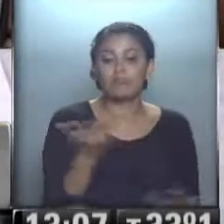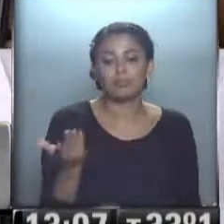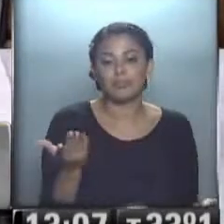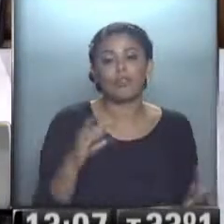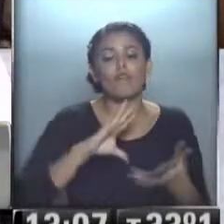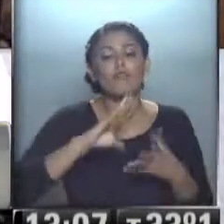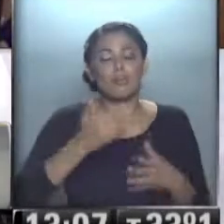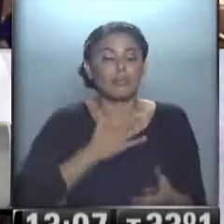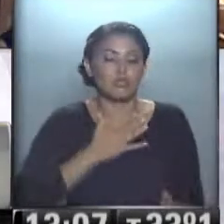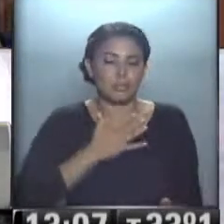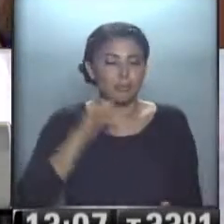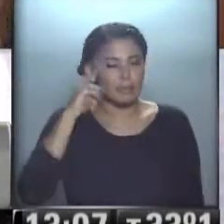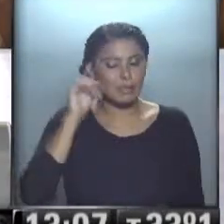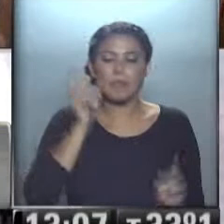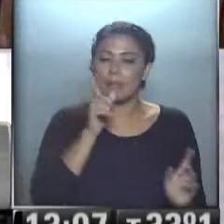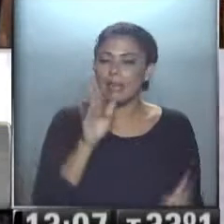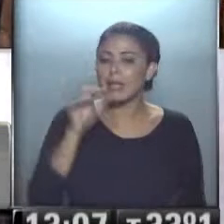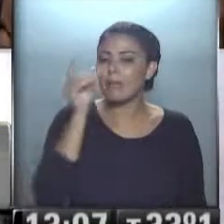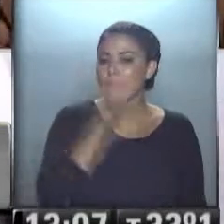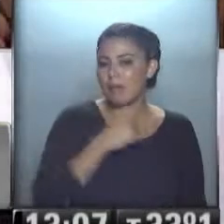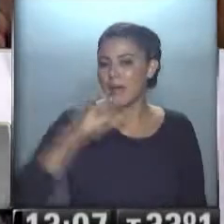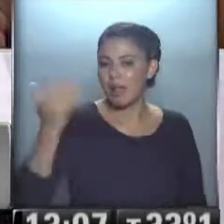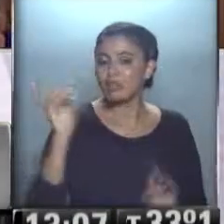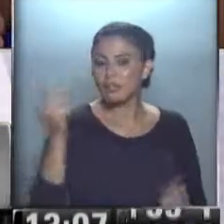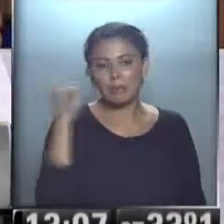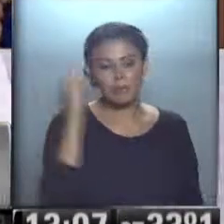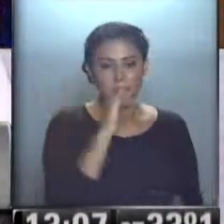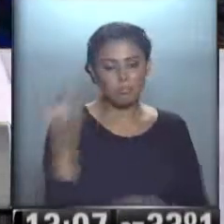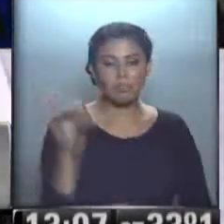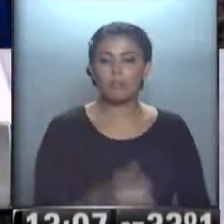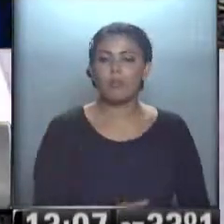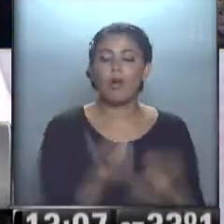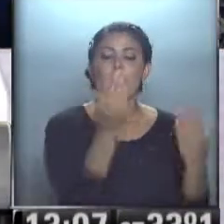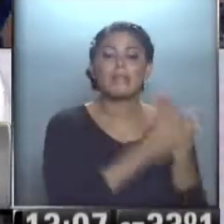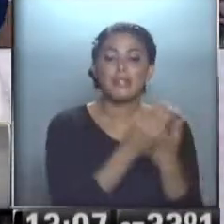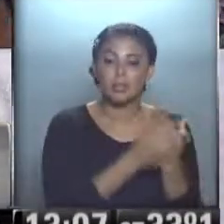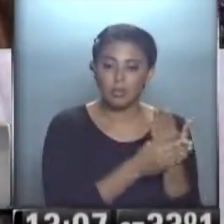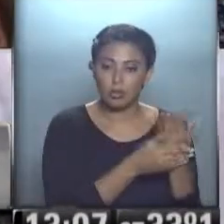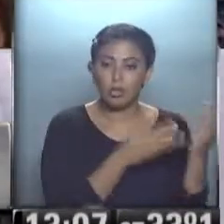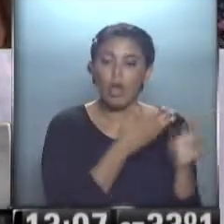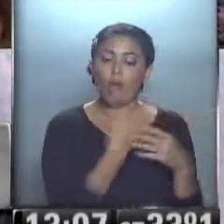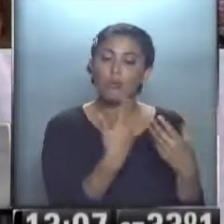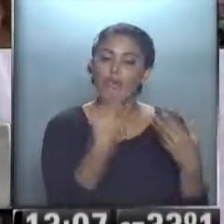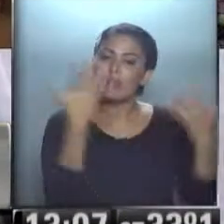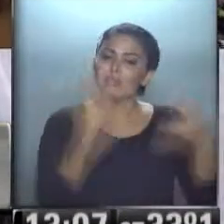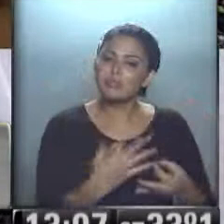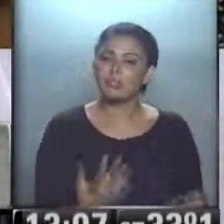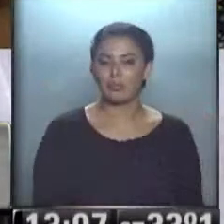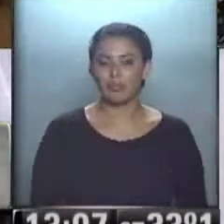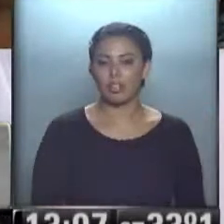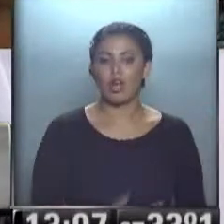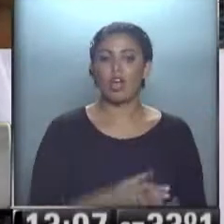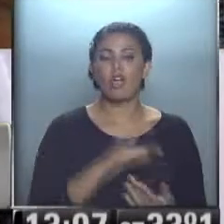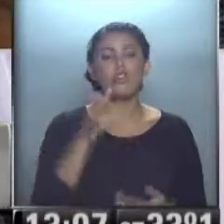es una expresión mía y creo que de la mamá que tengo aquí al lado, es que el ministro tenga actos, no